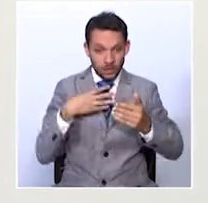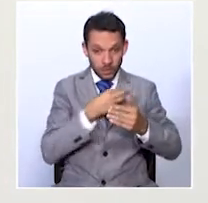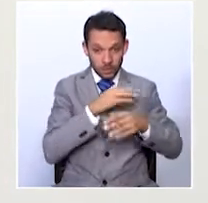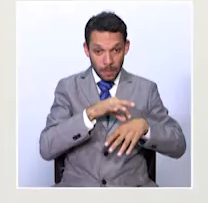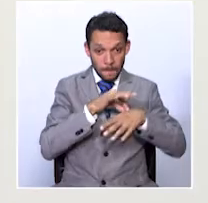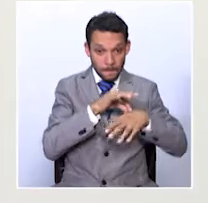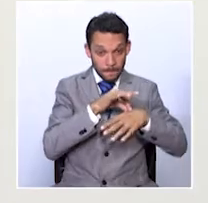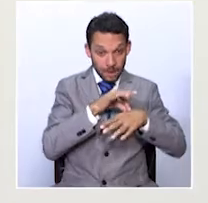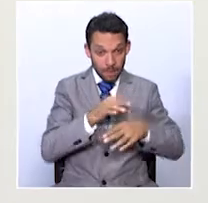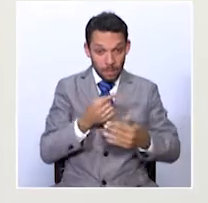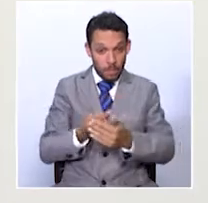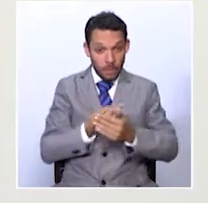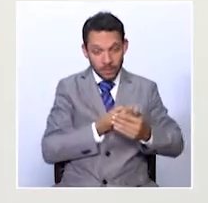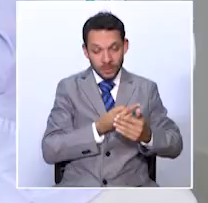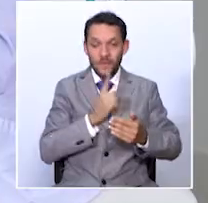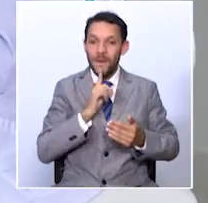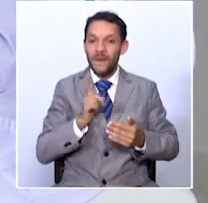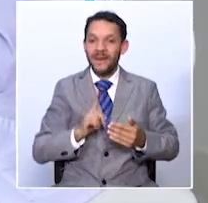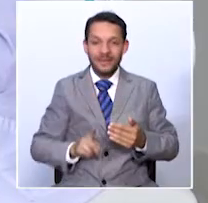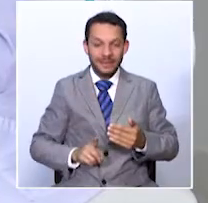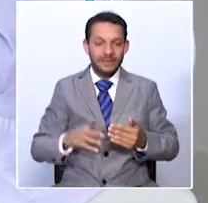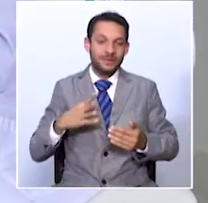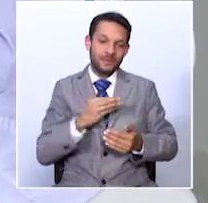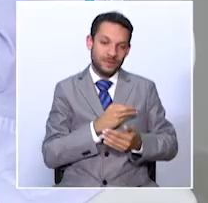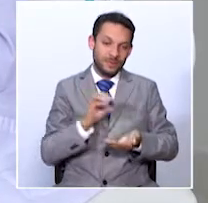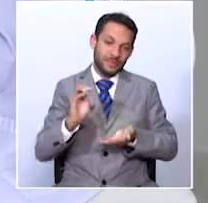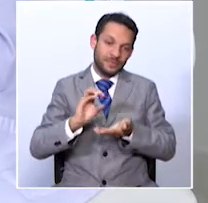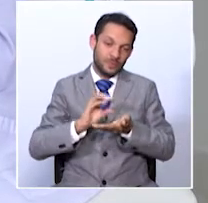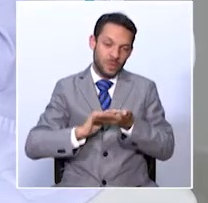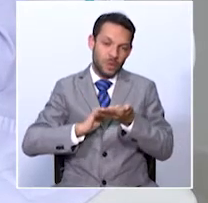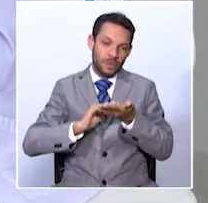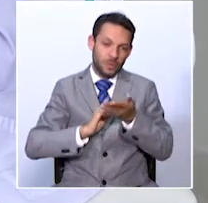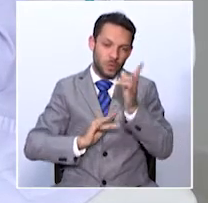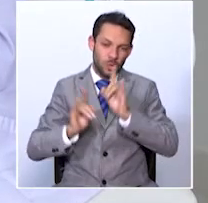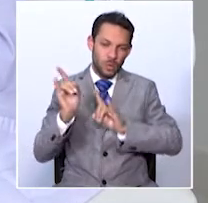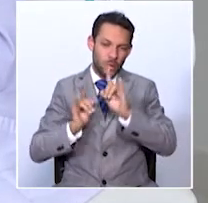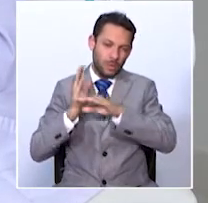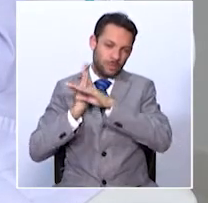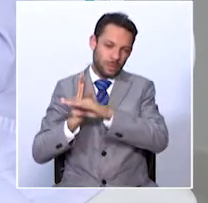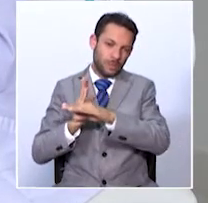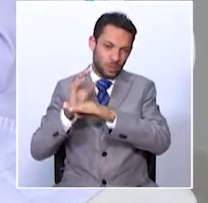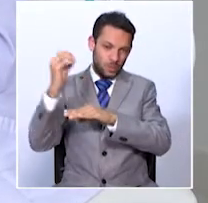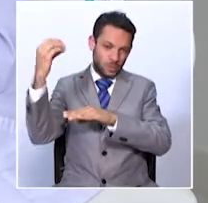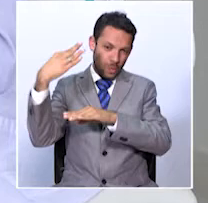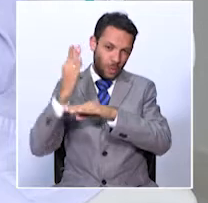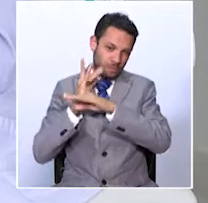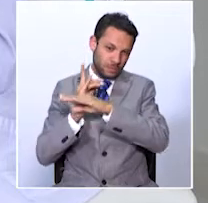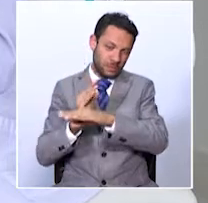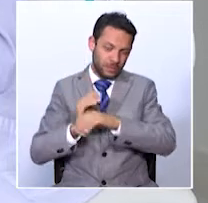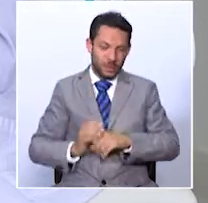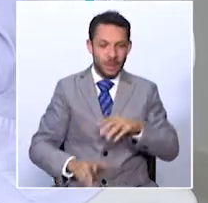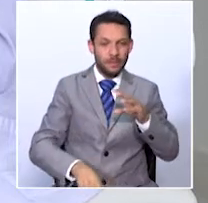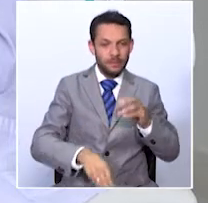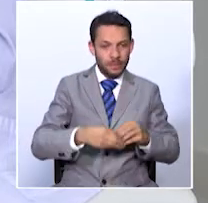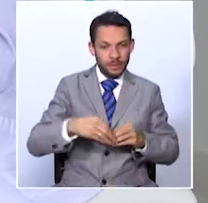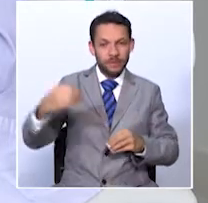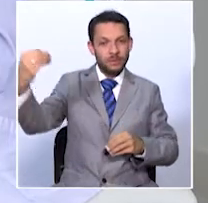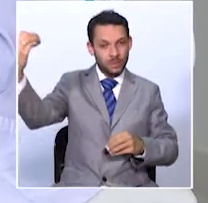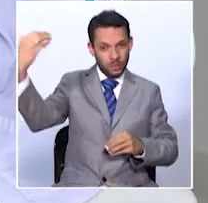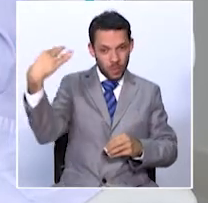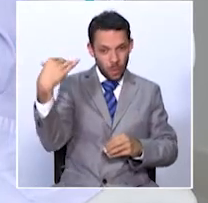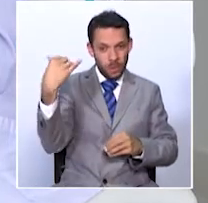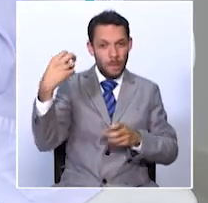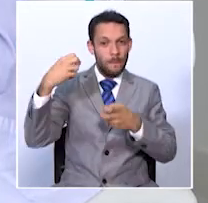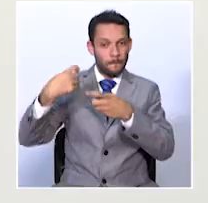todos. Entonces por eso tenemos que ayudarnos con el protector solar. Entonces el sol sí produce